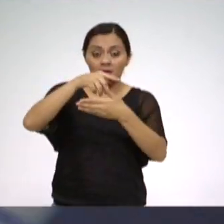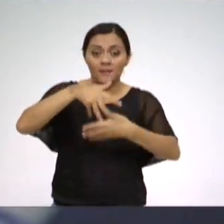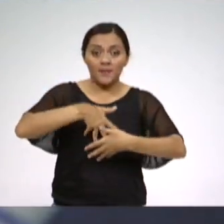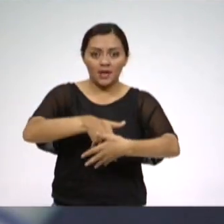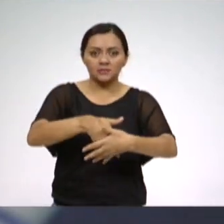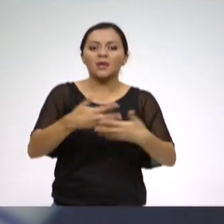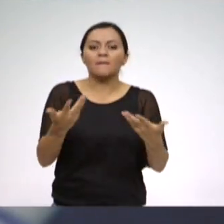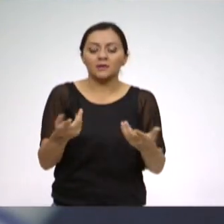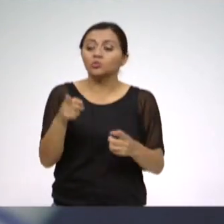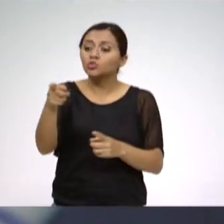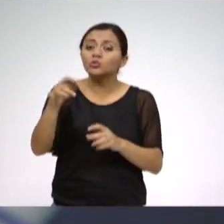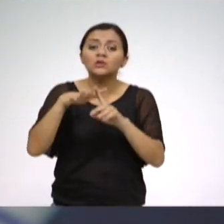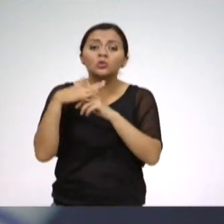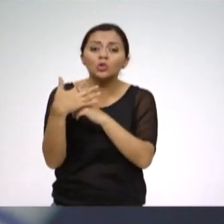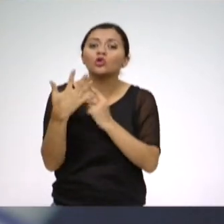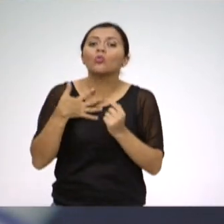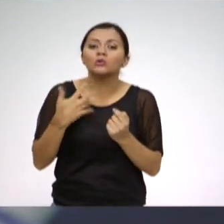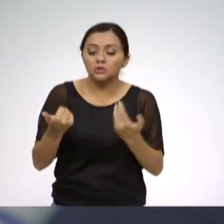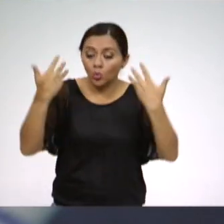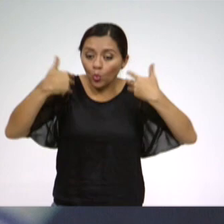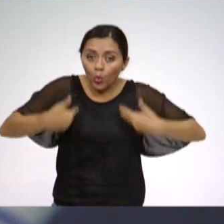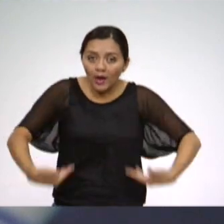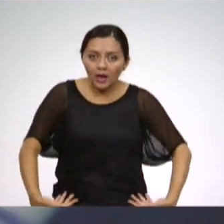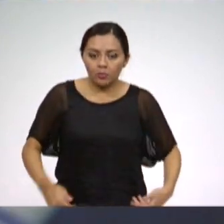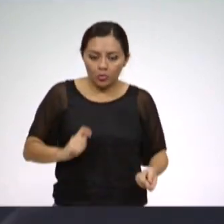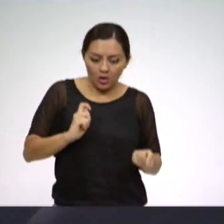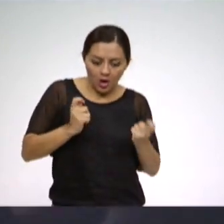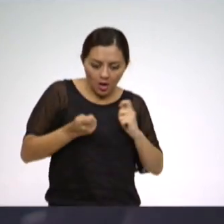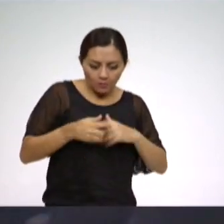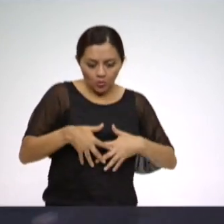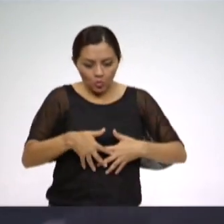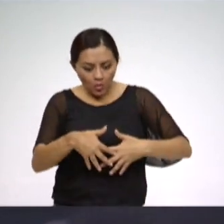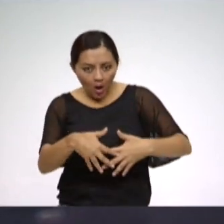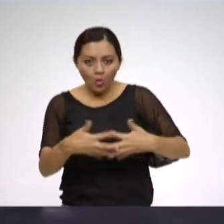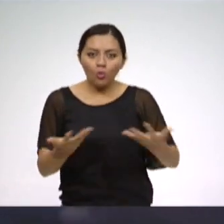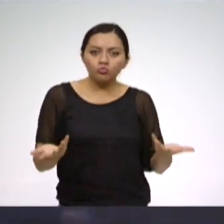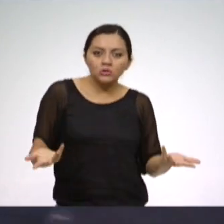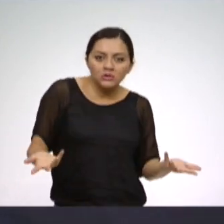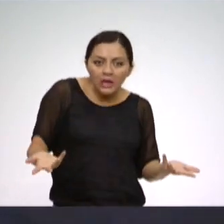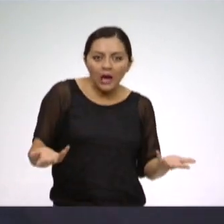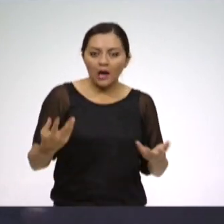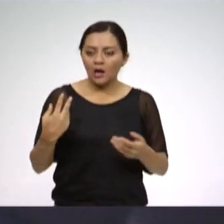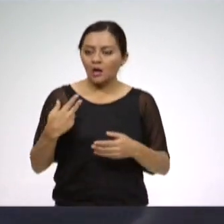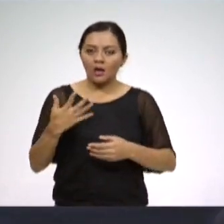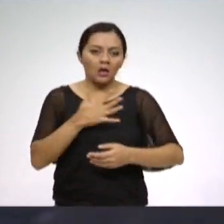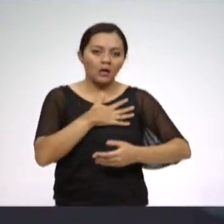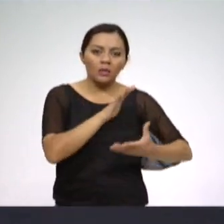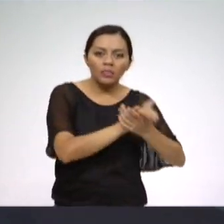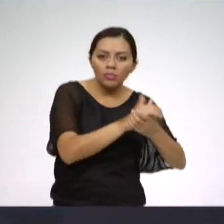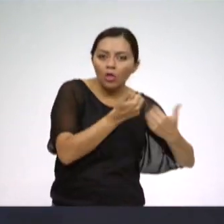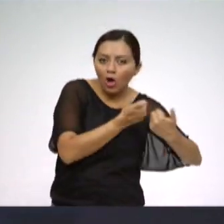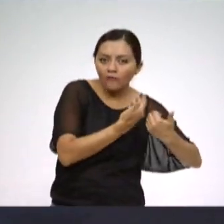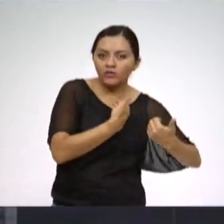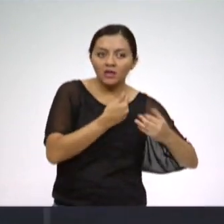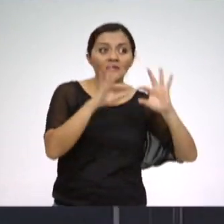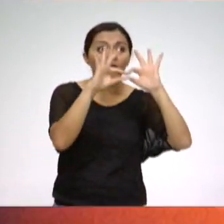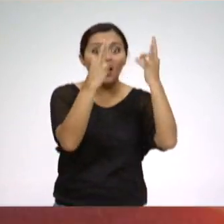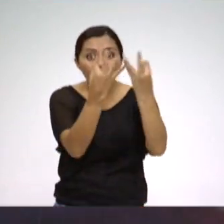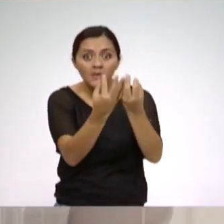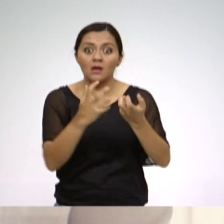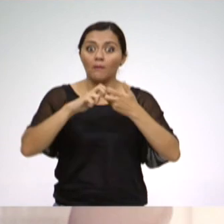pasa con ella misma, con su cuerpo, con la gestación, qué pasa alrededor de la pareja, qué pasa alrededor de la familia,